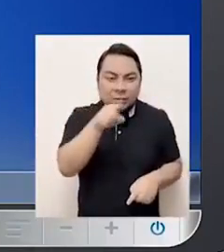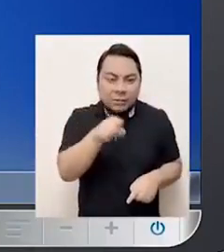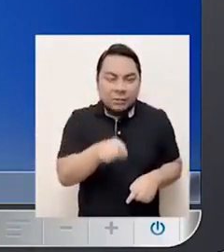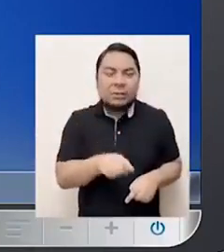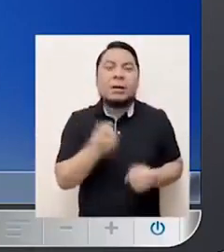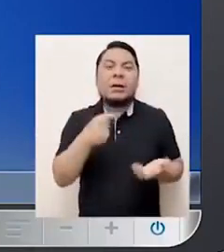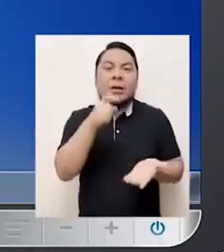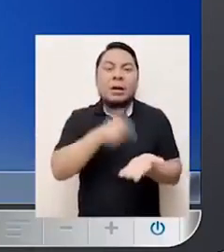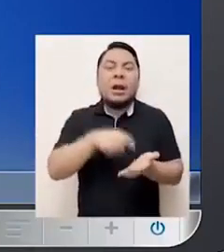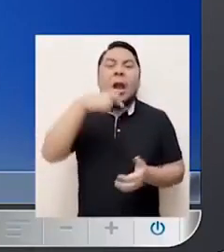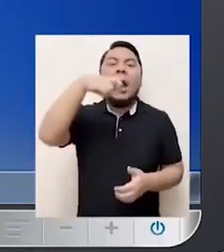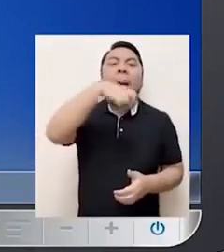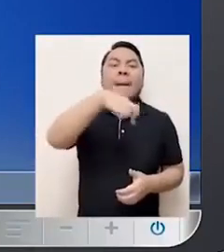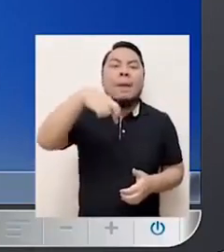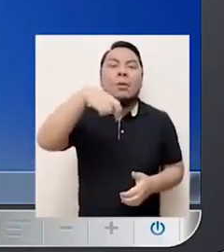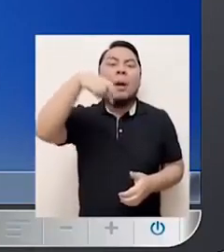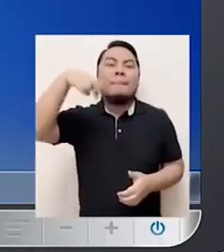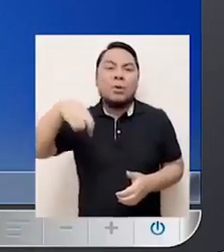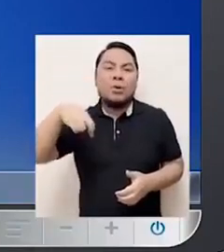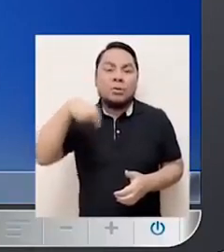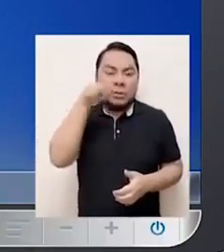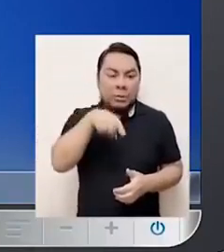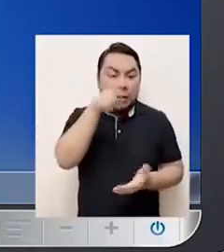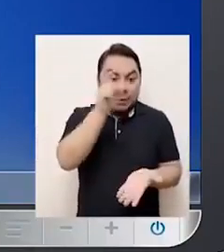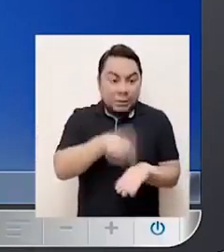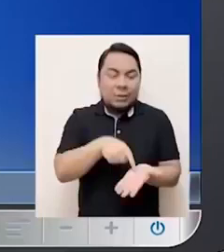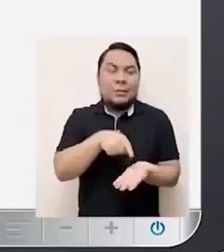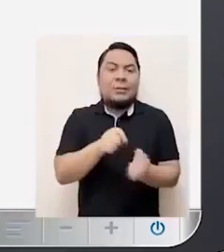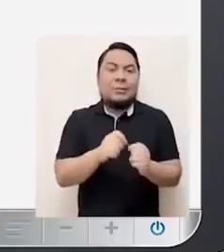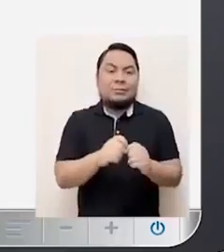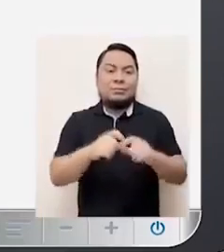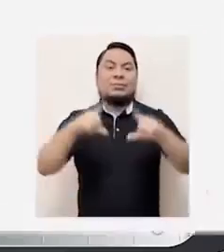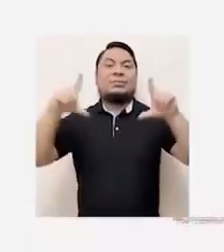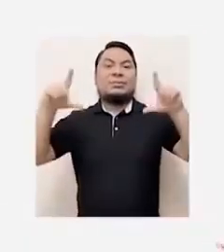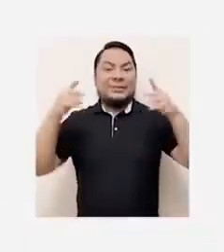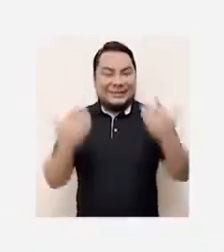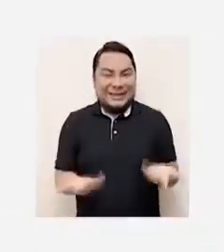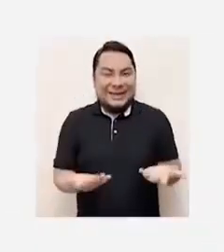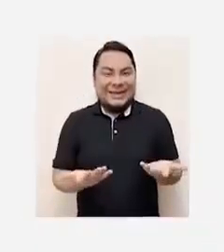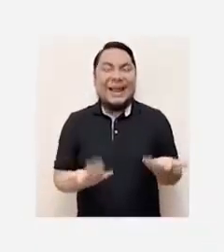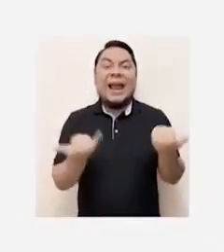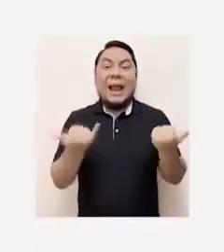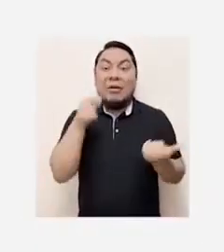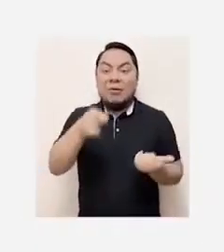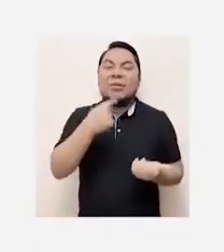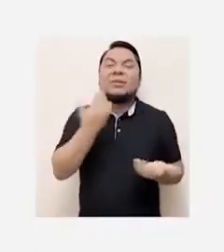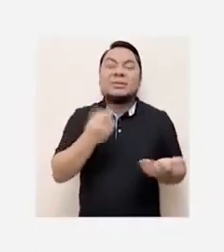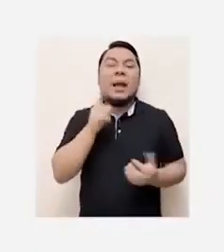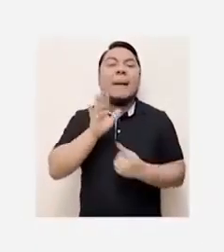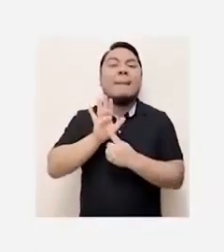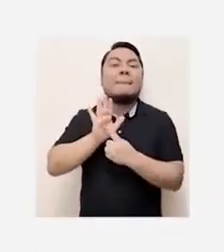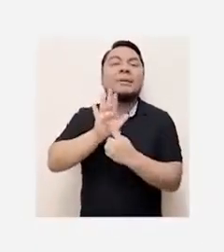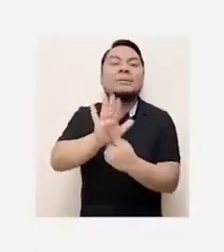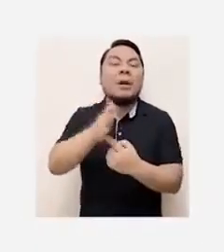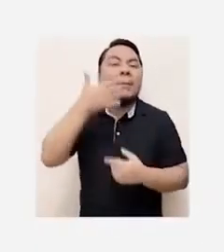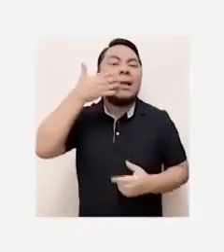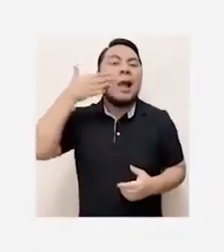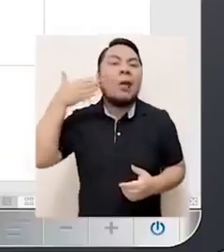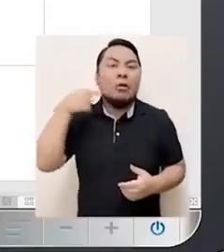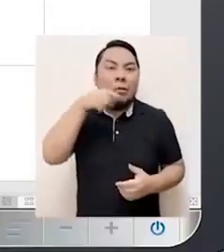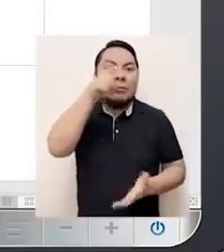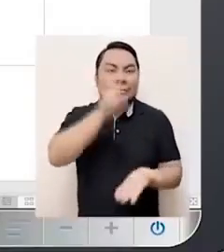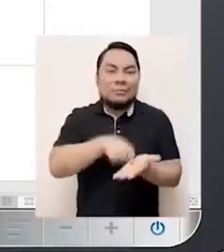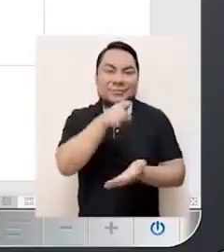en el menú de opciones el botón de powerpoint y haga otro clic sobre él a continuación haga en presentación en